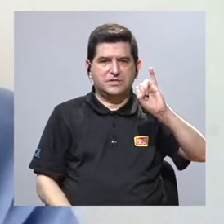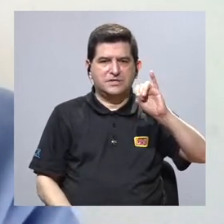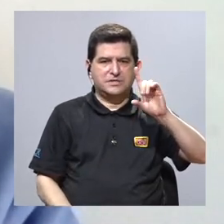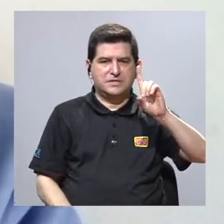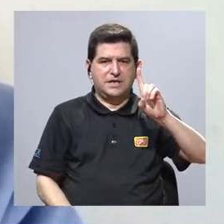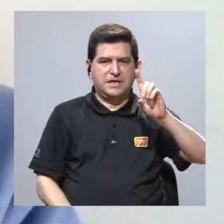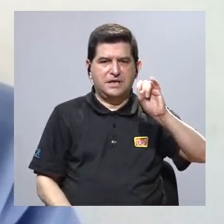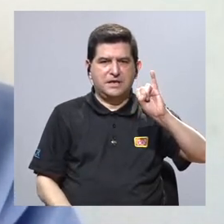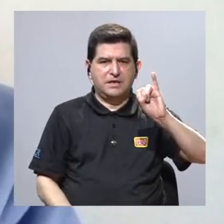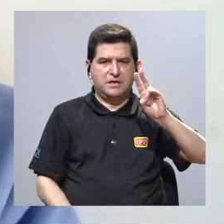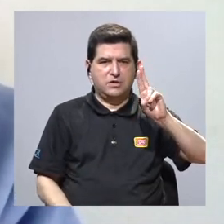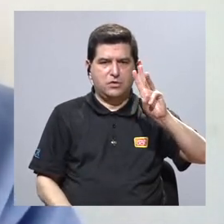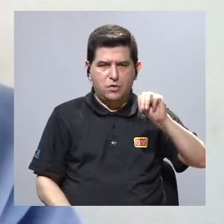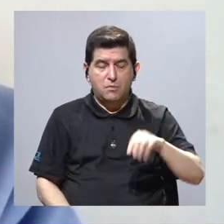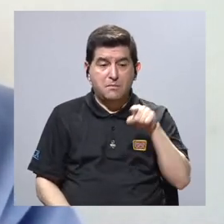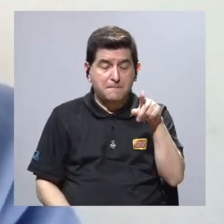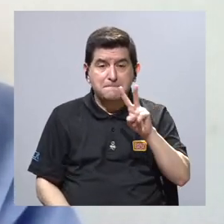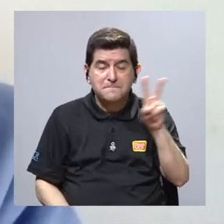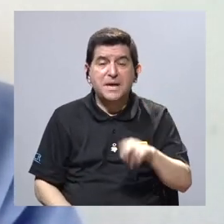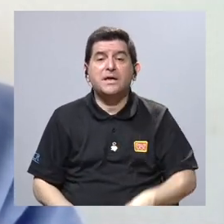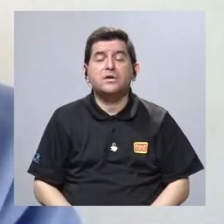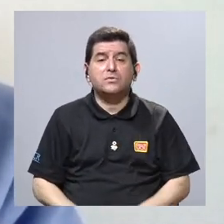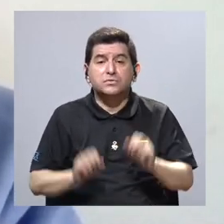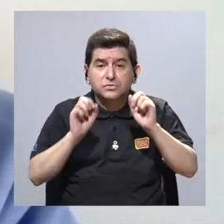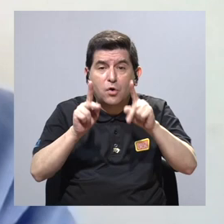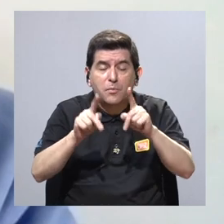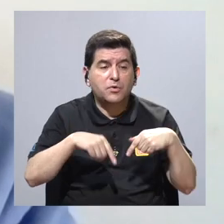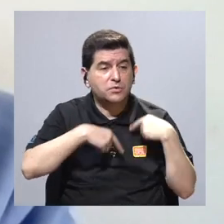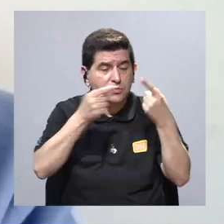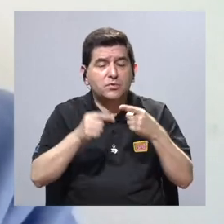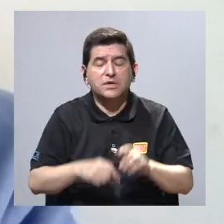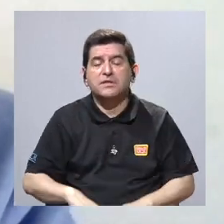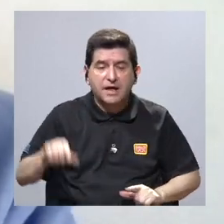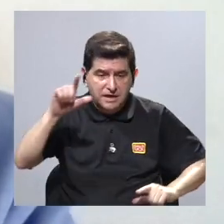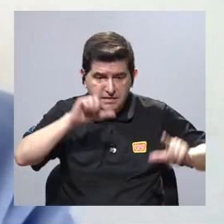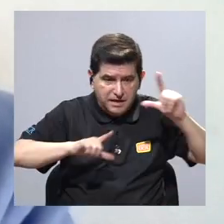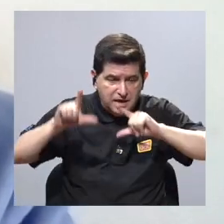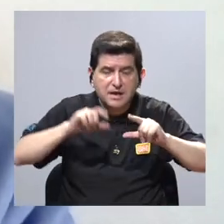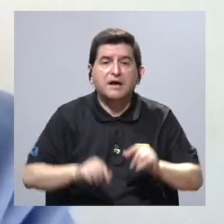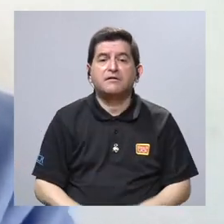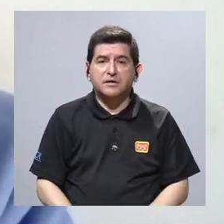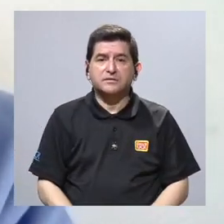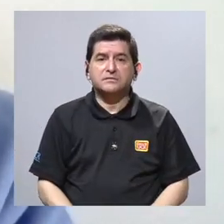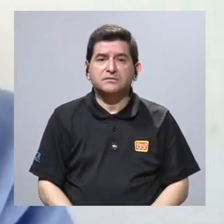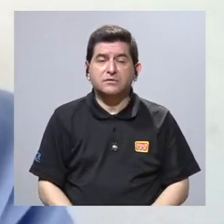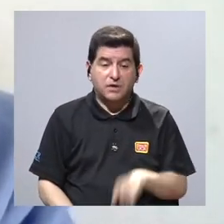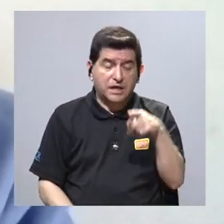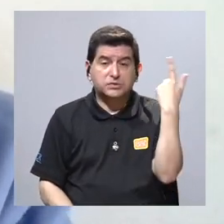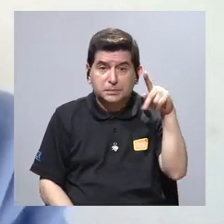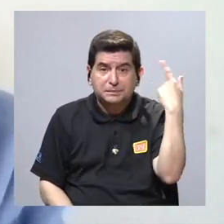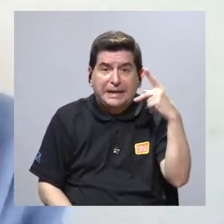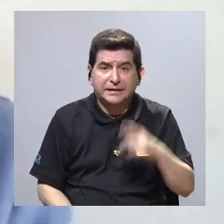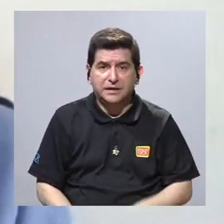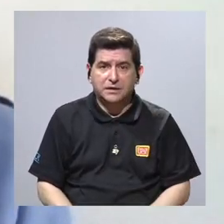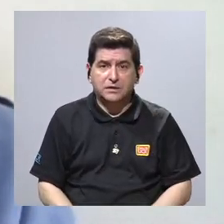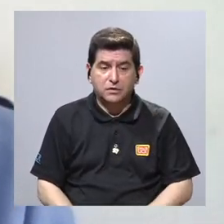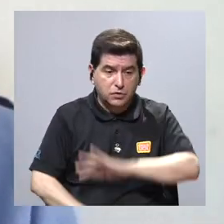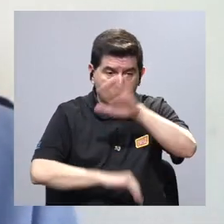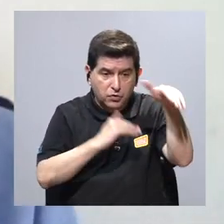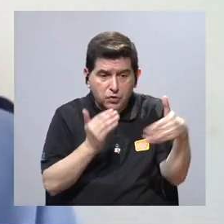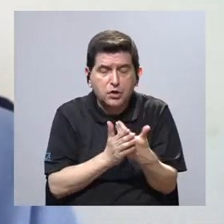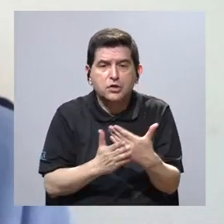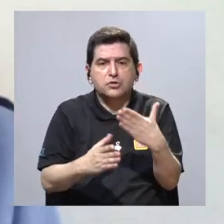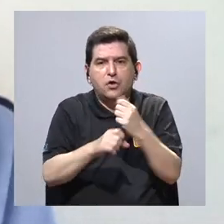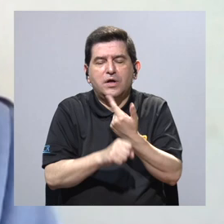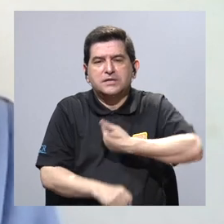encontrado virus incluso que están viables, que cuando se llevan al laboratorio están viables. Esto es un peligro. Además de todo lo que hacemos